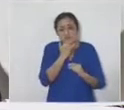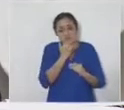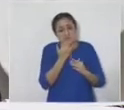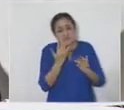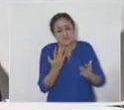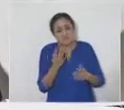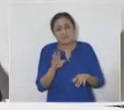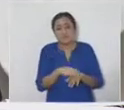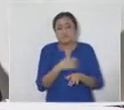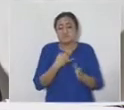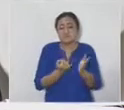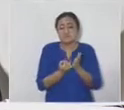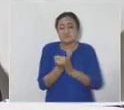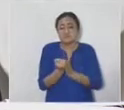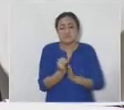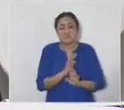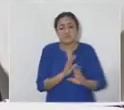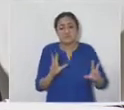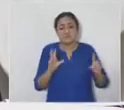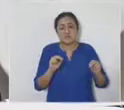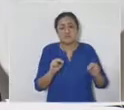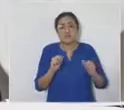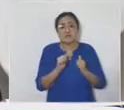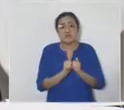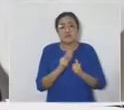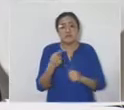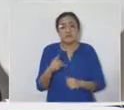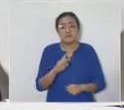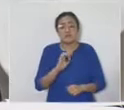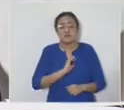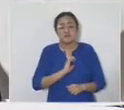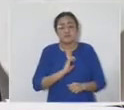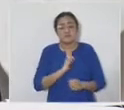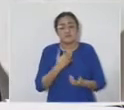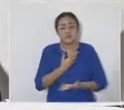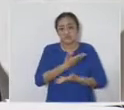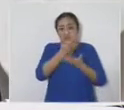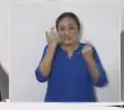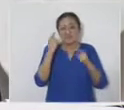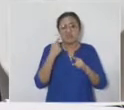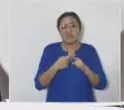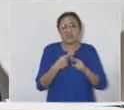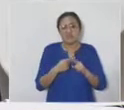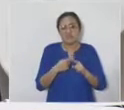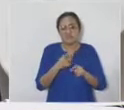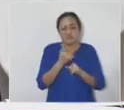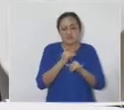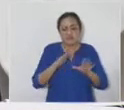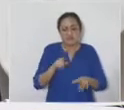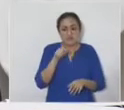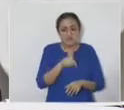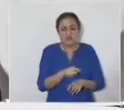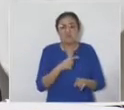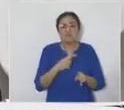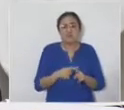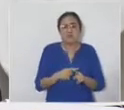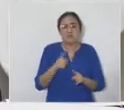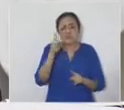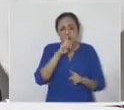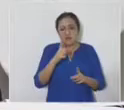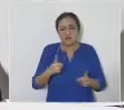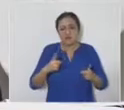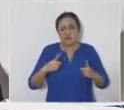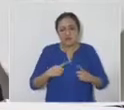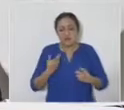eso he decidido terminar la relación con el entrenador. No sé quién filtró este tipo de información, si fue él o quien me recomendó